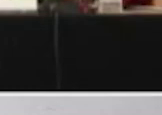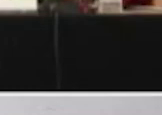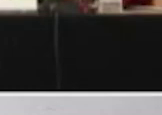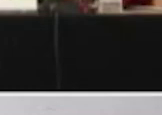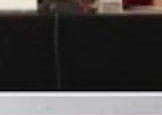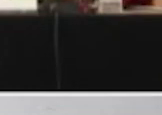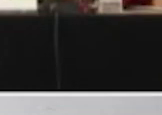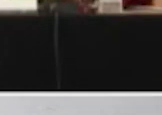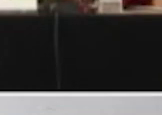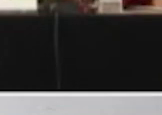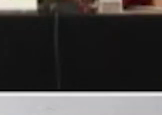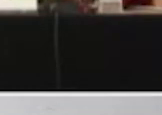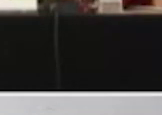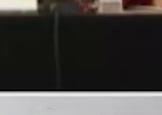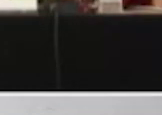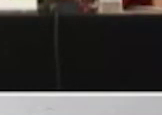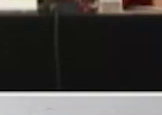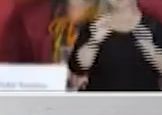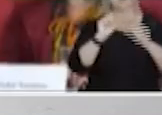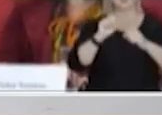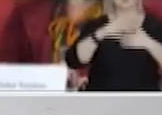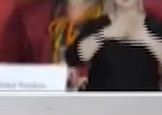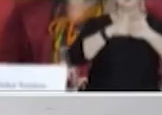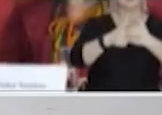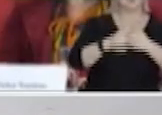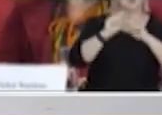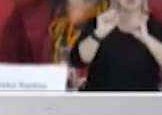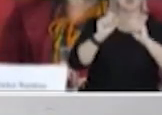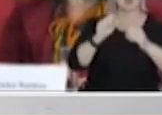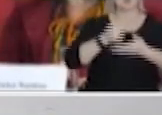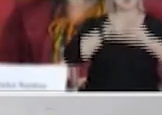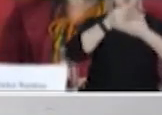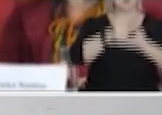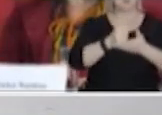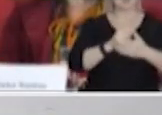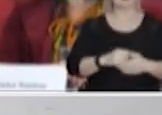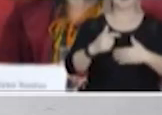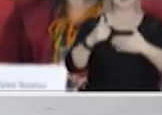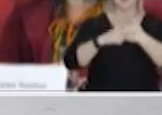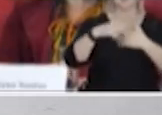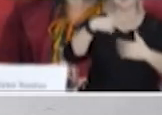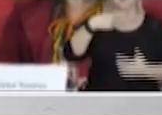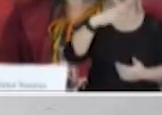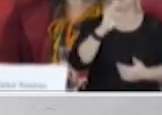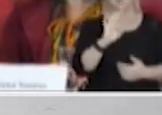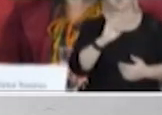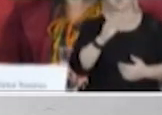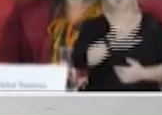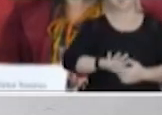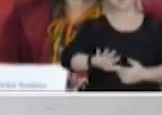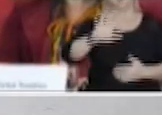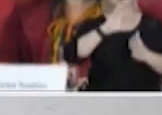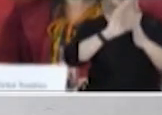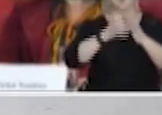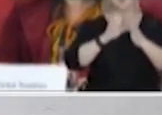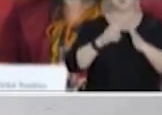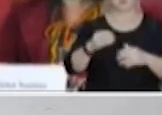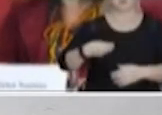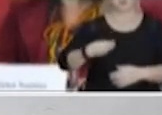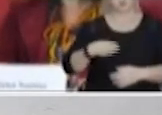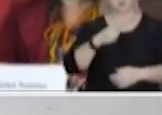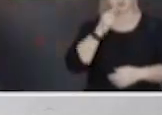está estimulando el armamentismo del pueblo, está claramente amenazando con medidas que pueden